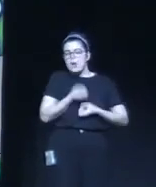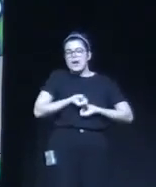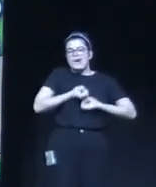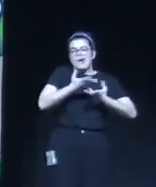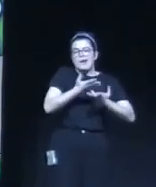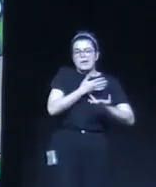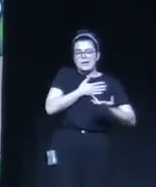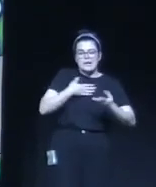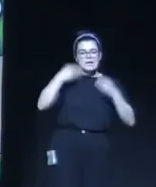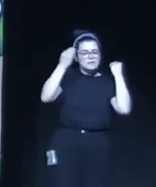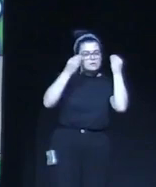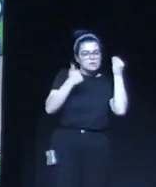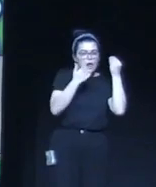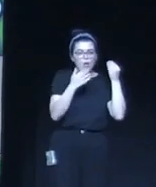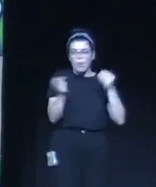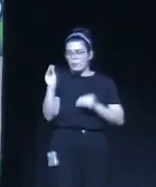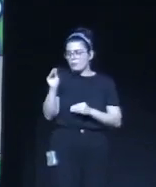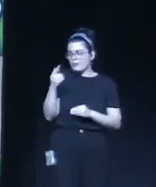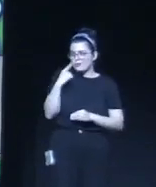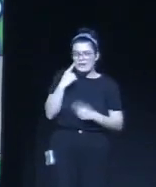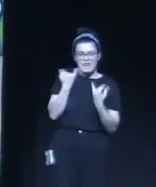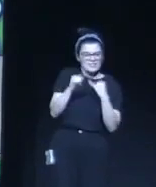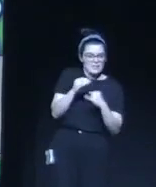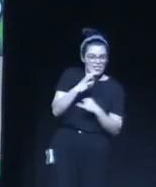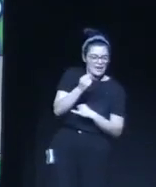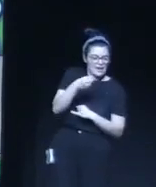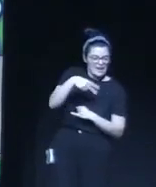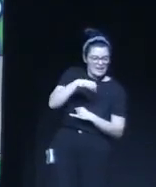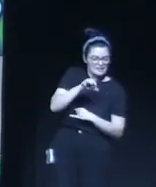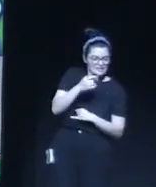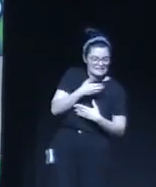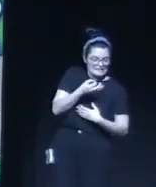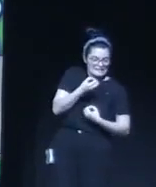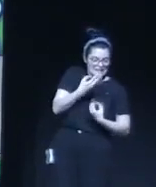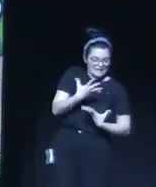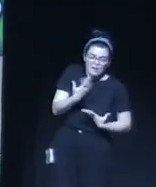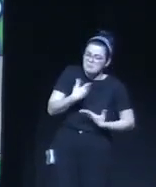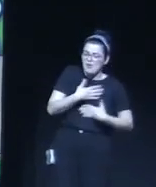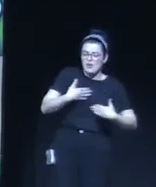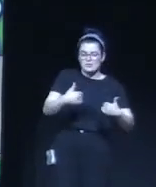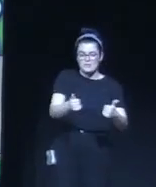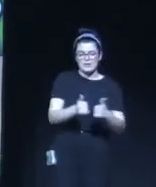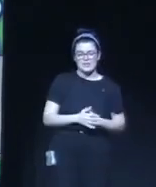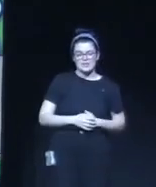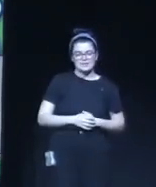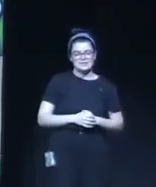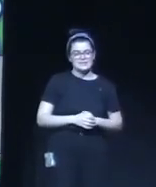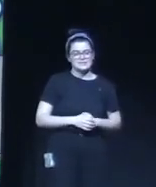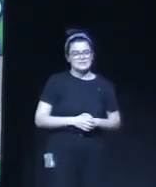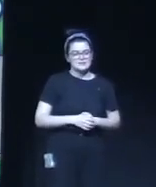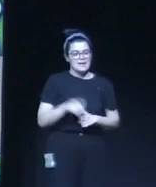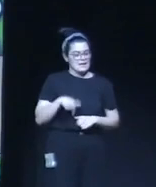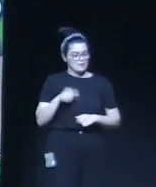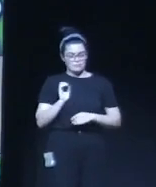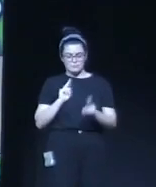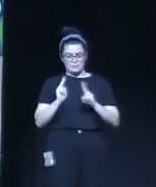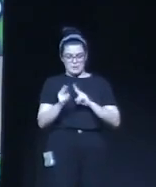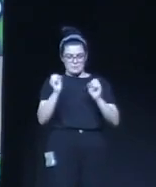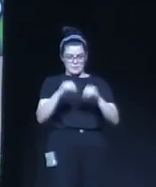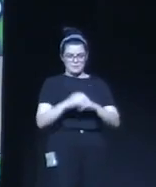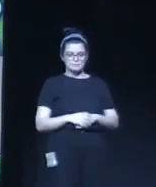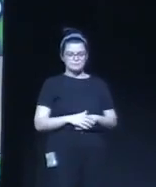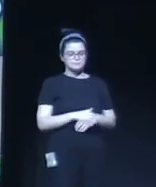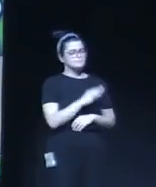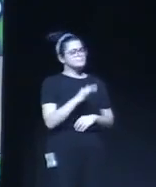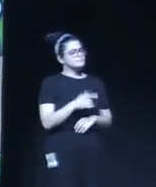preguntar cómo es la cosa en Cannes, o yo qué sé, lo que os apetezca, aquí os van a responder. Diego,